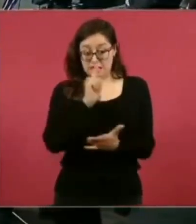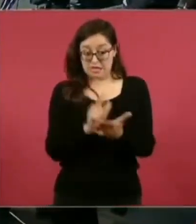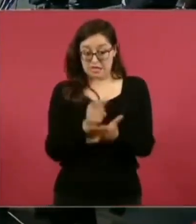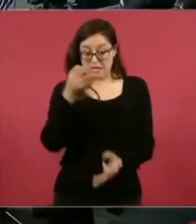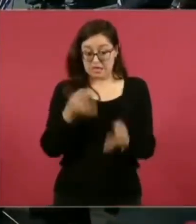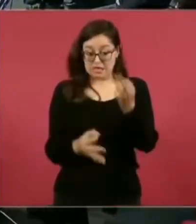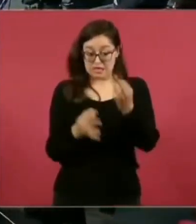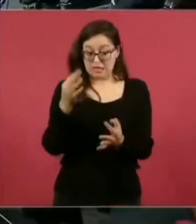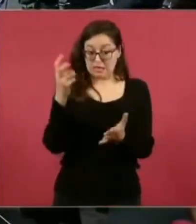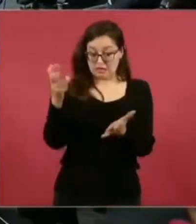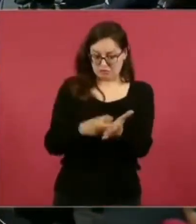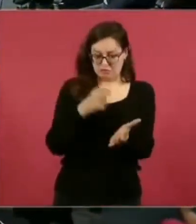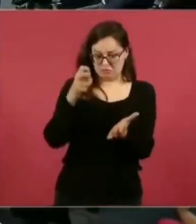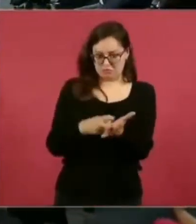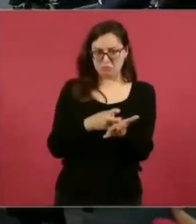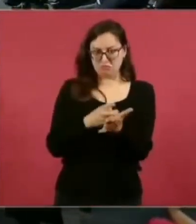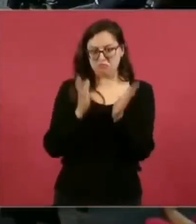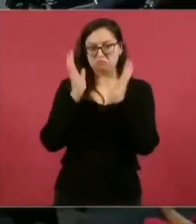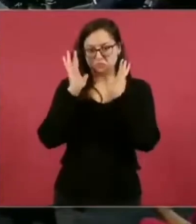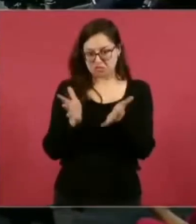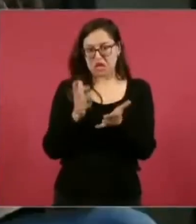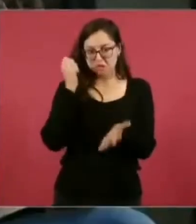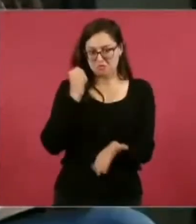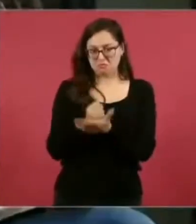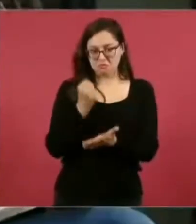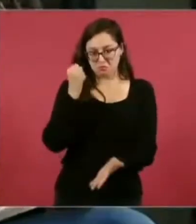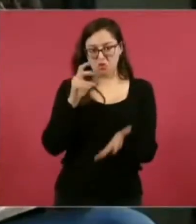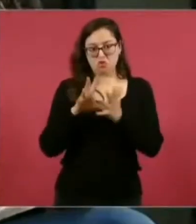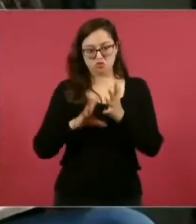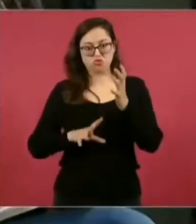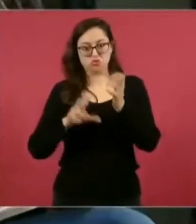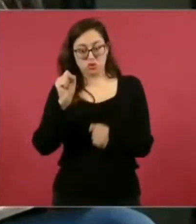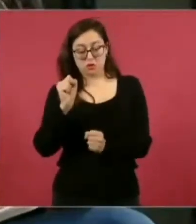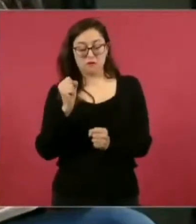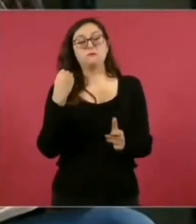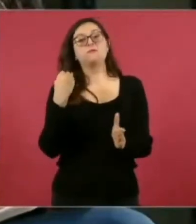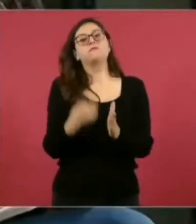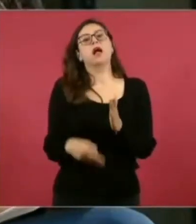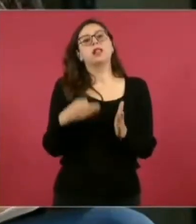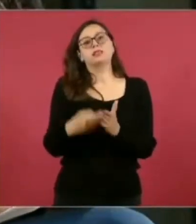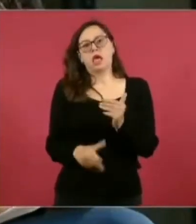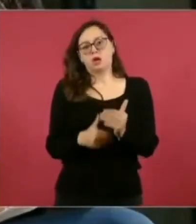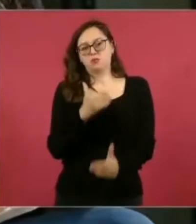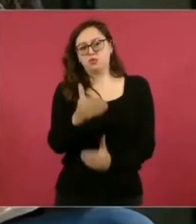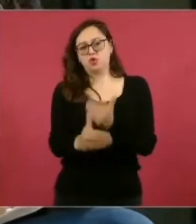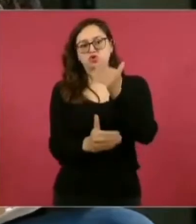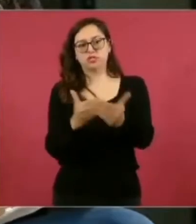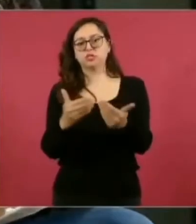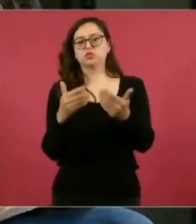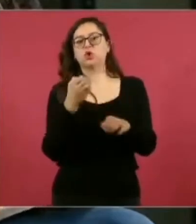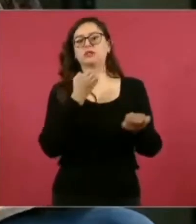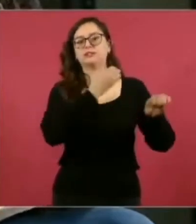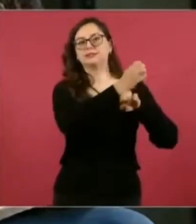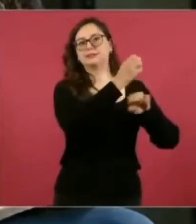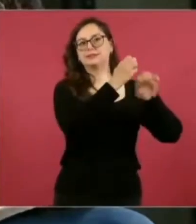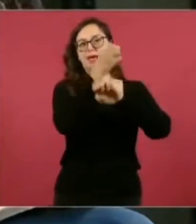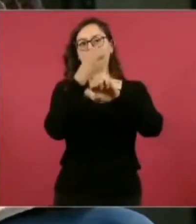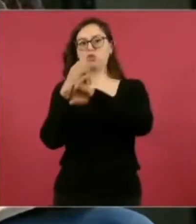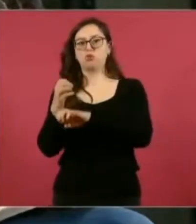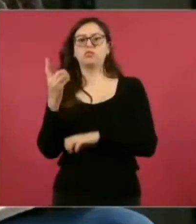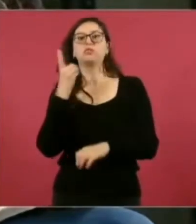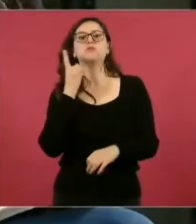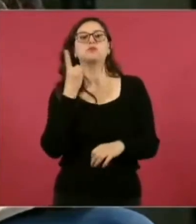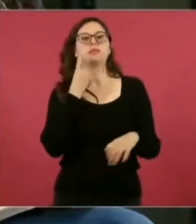¿no? Al tratarse de una reforma constitucional, bueno, tiene que pasar por los congresos estatales, en fin, para cubrir